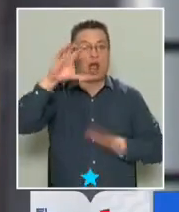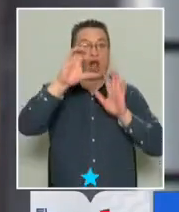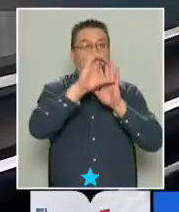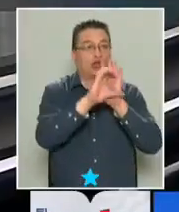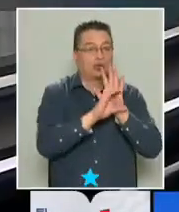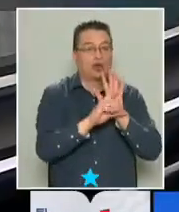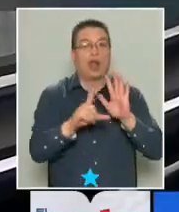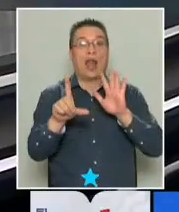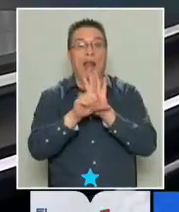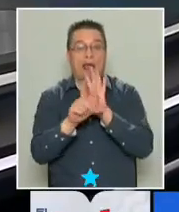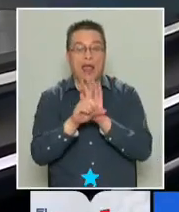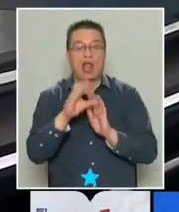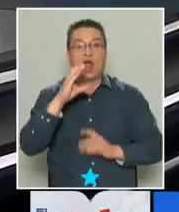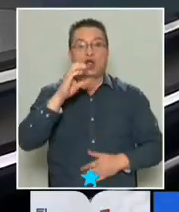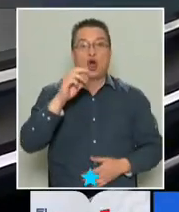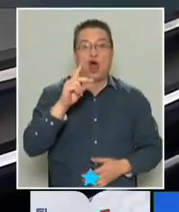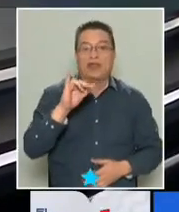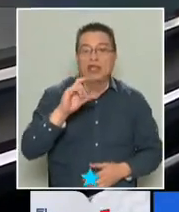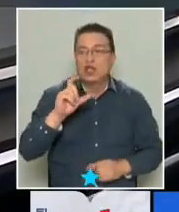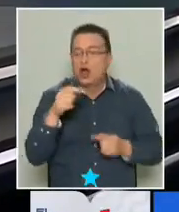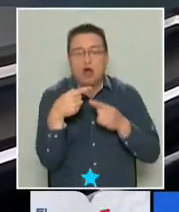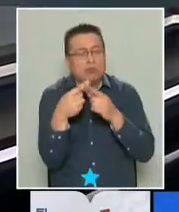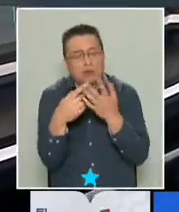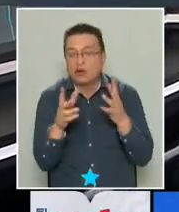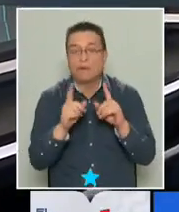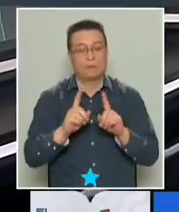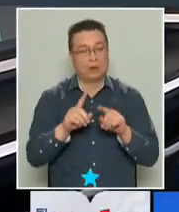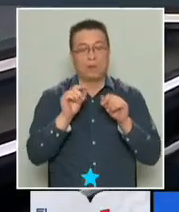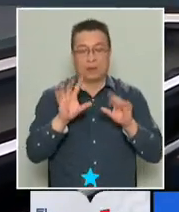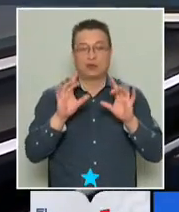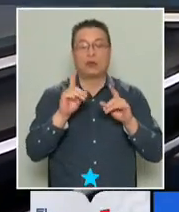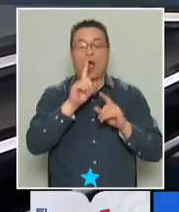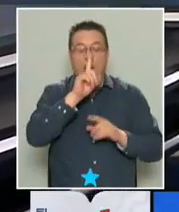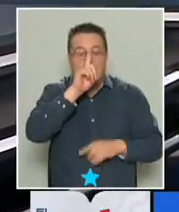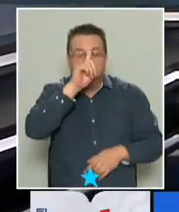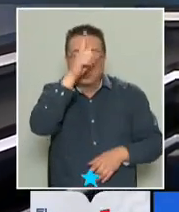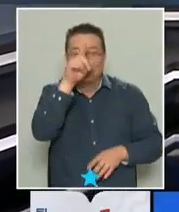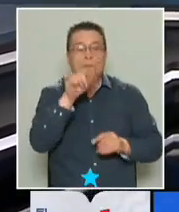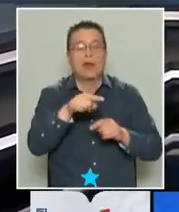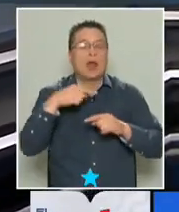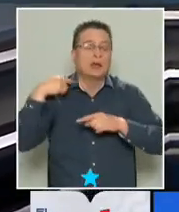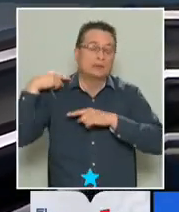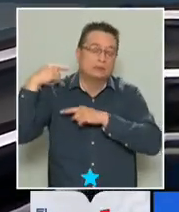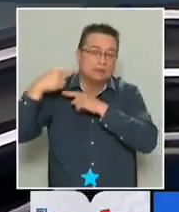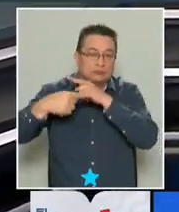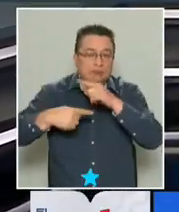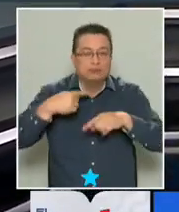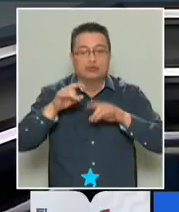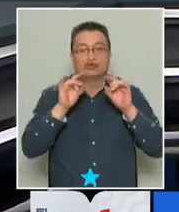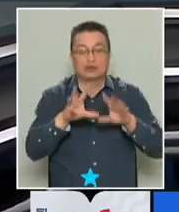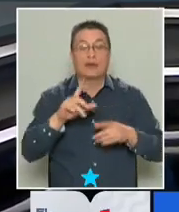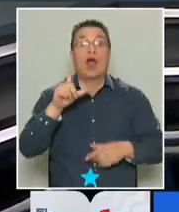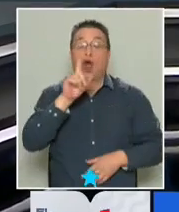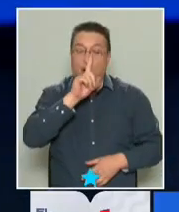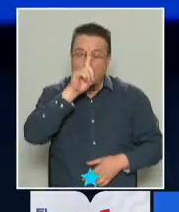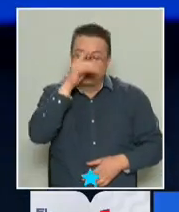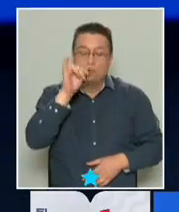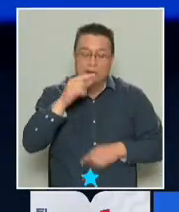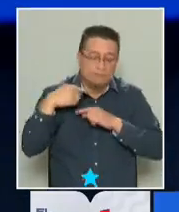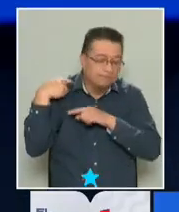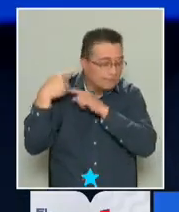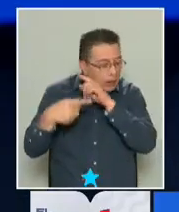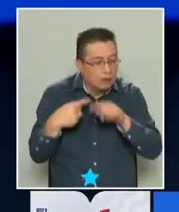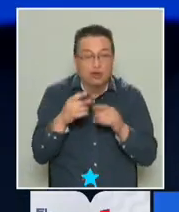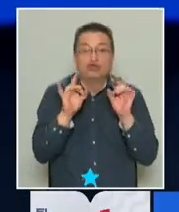leyes códigos sino que están constituidos básicamente por las costumbres por las tradiciones puntos clave las costumbres y tradiciones